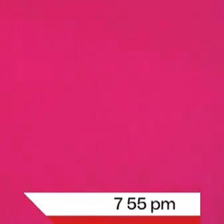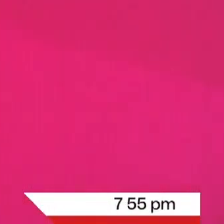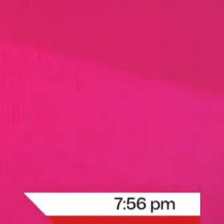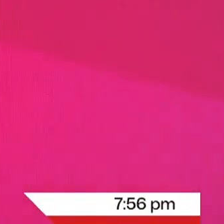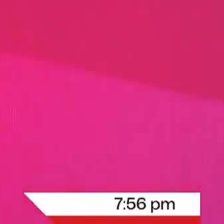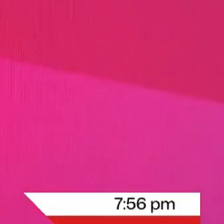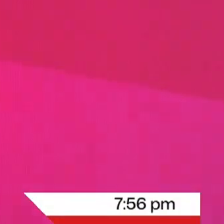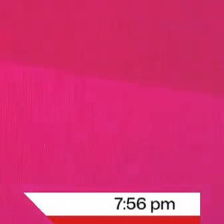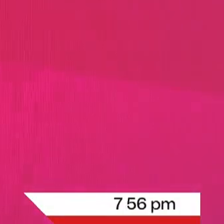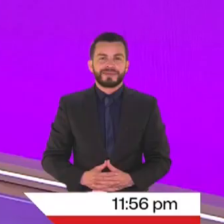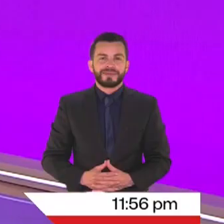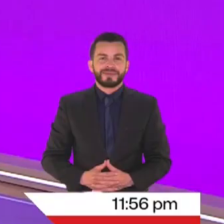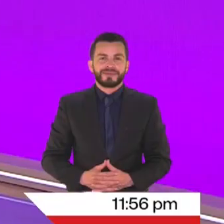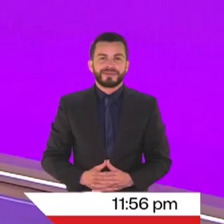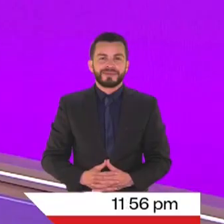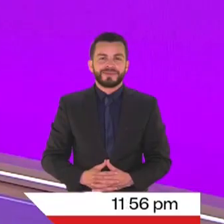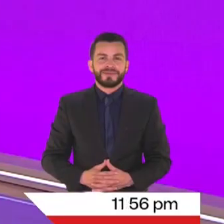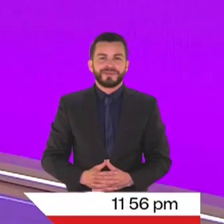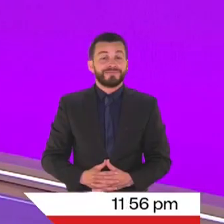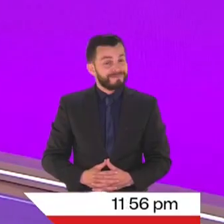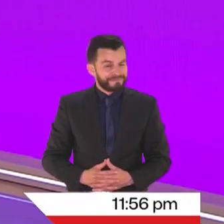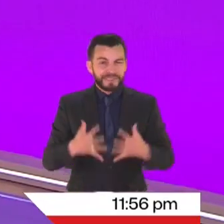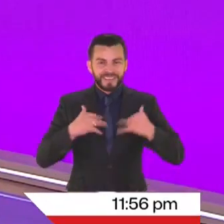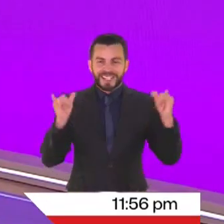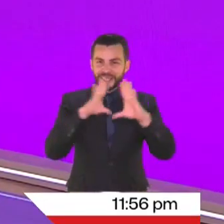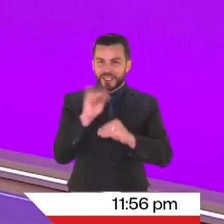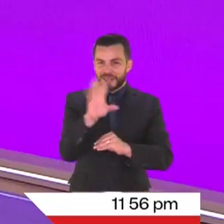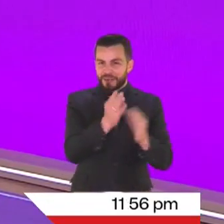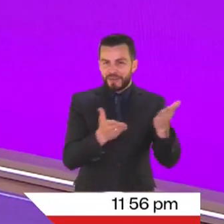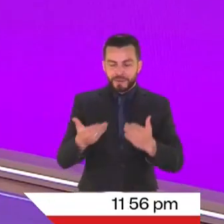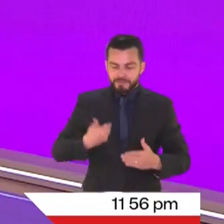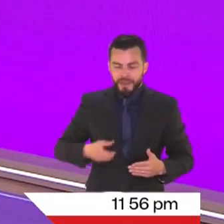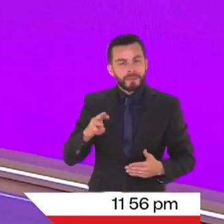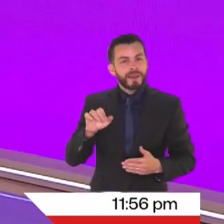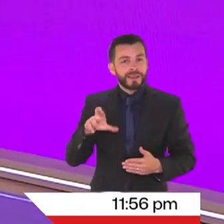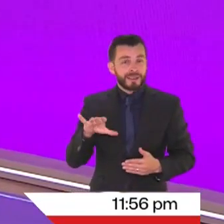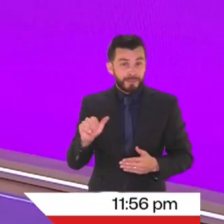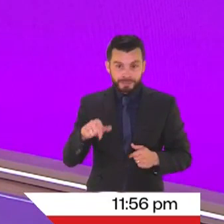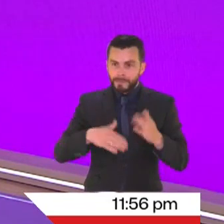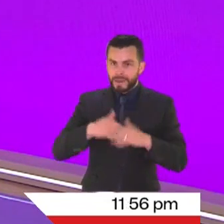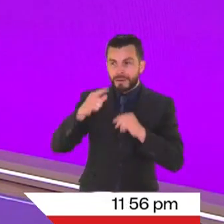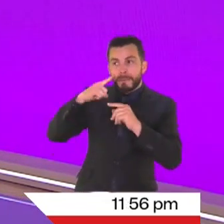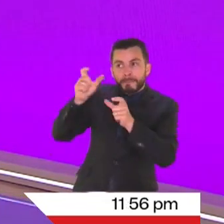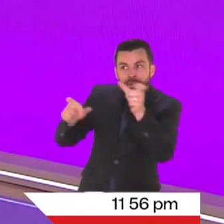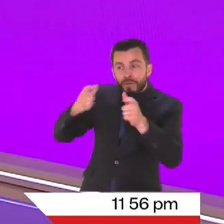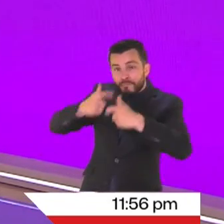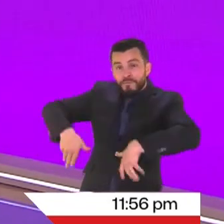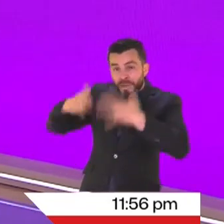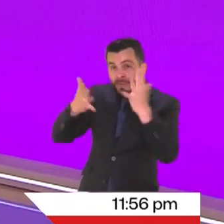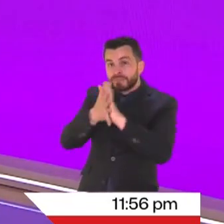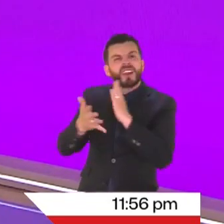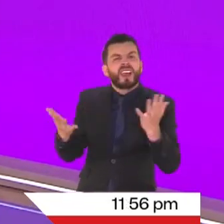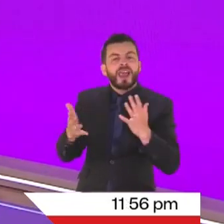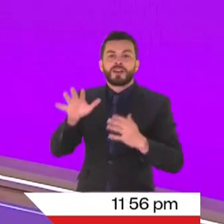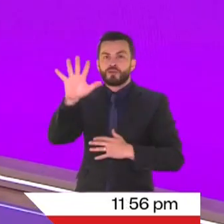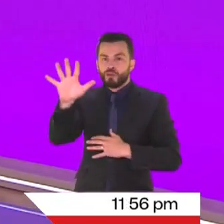con el termómetro político. Feliz noche para todos. Soy Maite González. Aquí empieza la información del entretenimiento con la Casa de los Famosos Colombia,